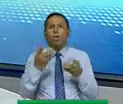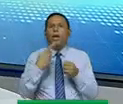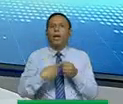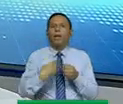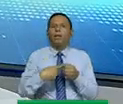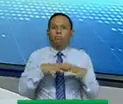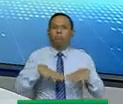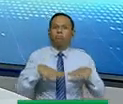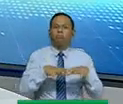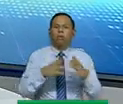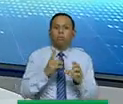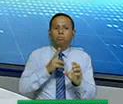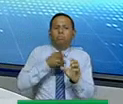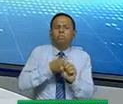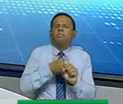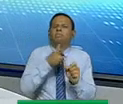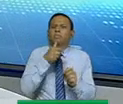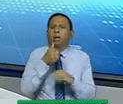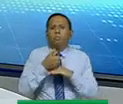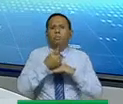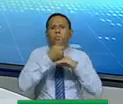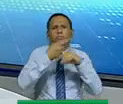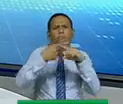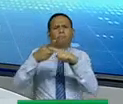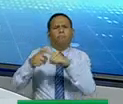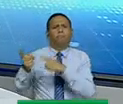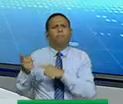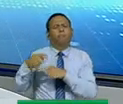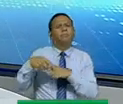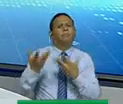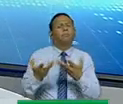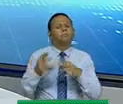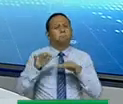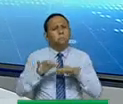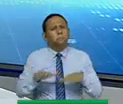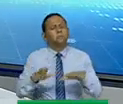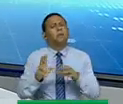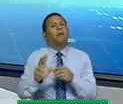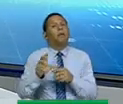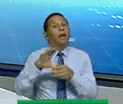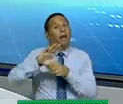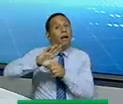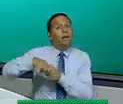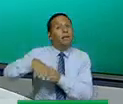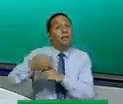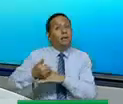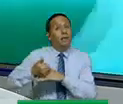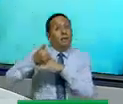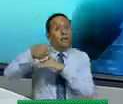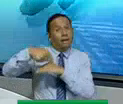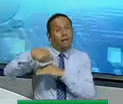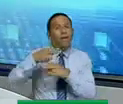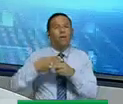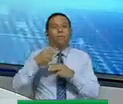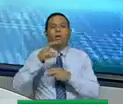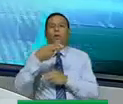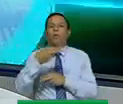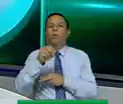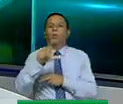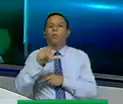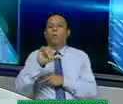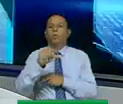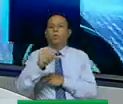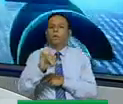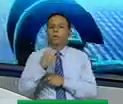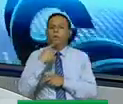evento participaron varias autoridades de Estado, entre ellos el canciller de la República, Juan Carlos Holguín, quien destacó que